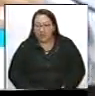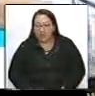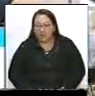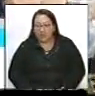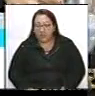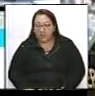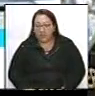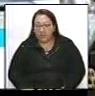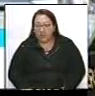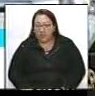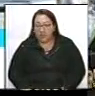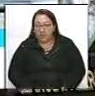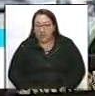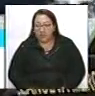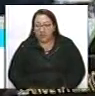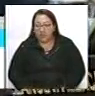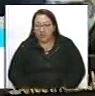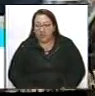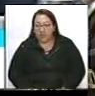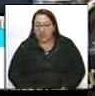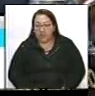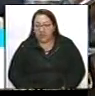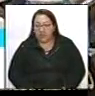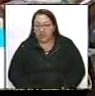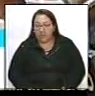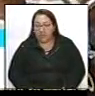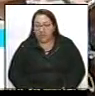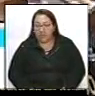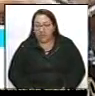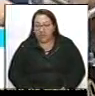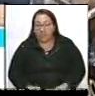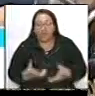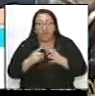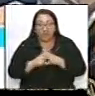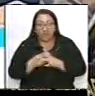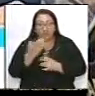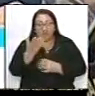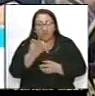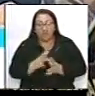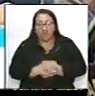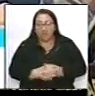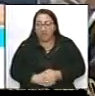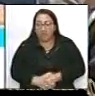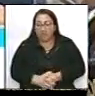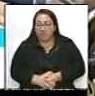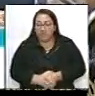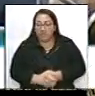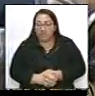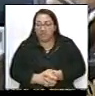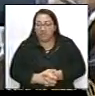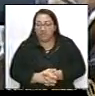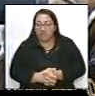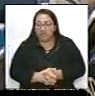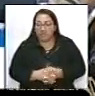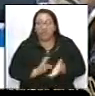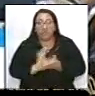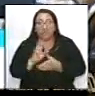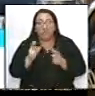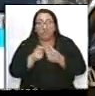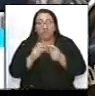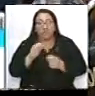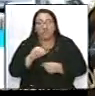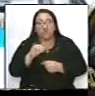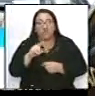Quintanilla. Gracias, señora Presidenta. Yo quiero empezar, por su intermedio, rechazando las afirmaciones de la congresista